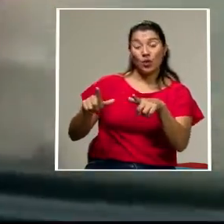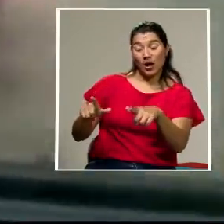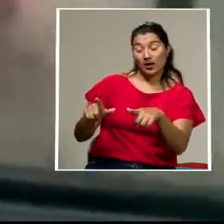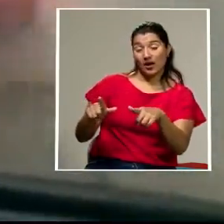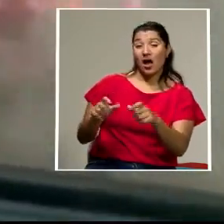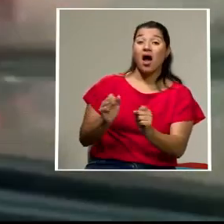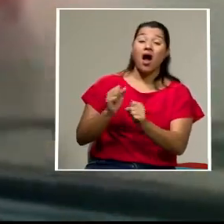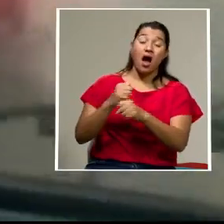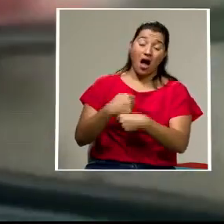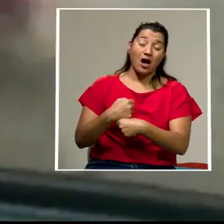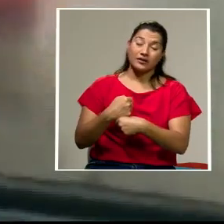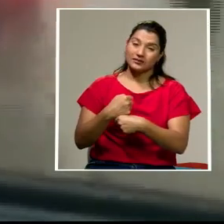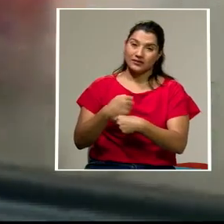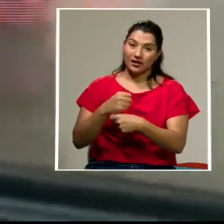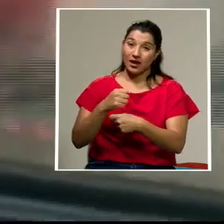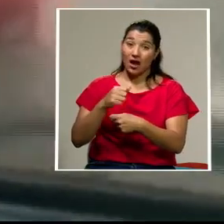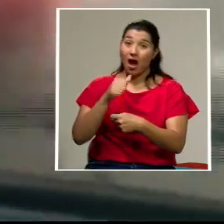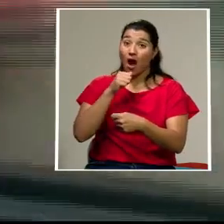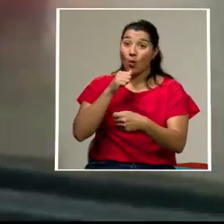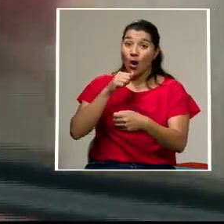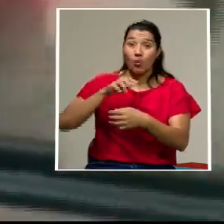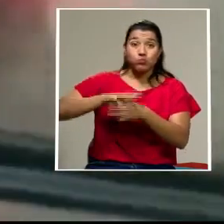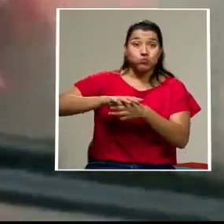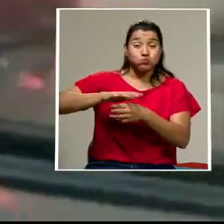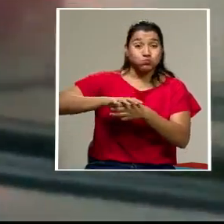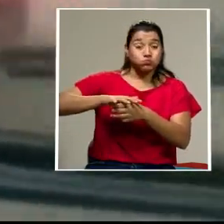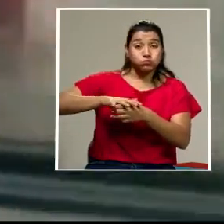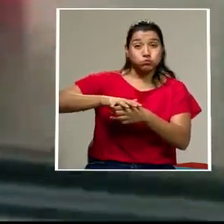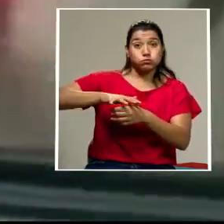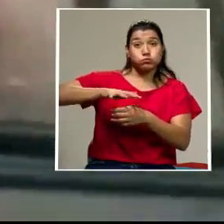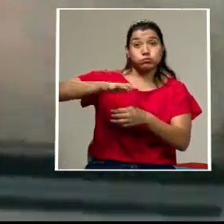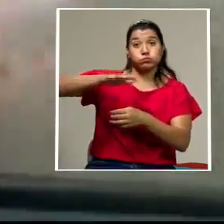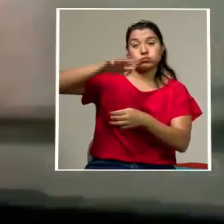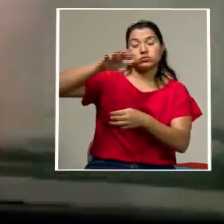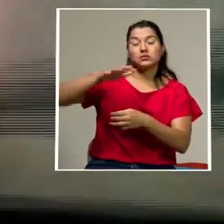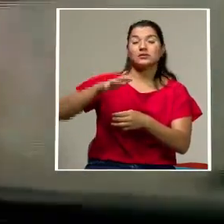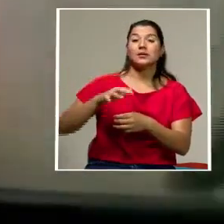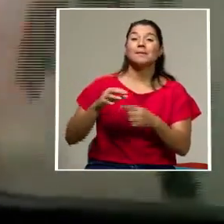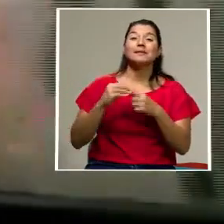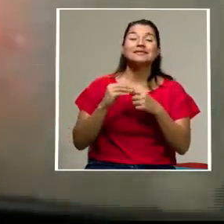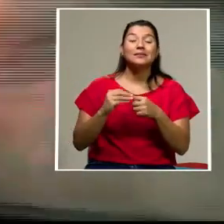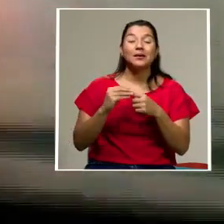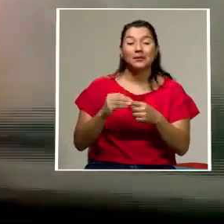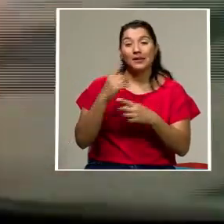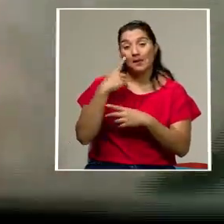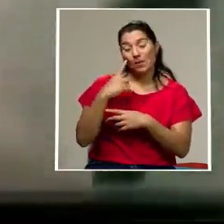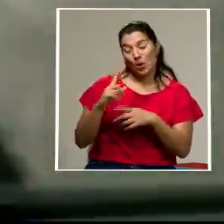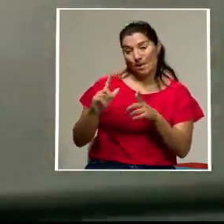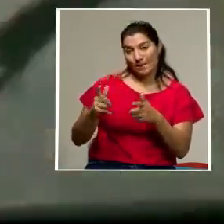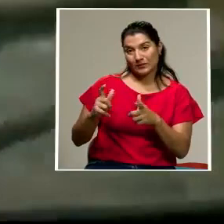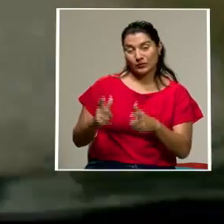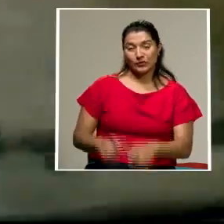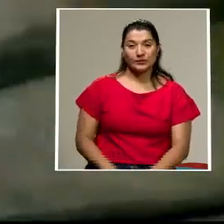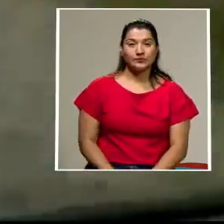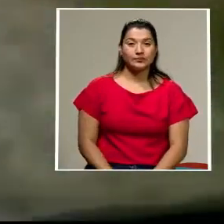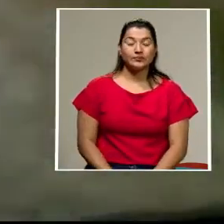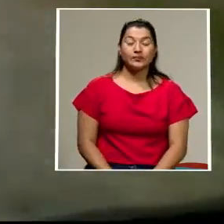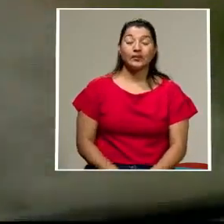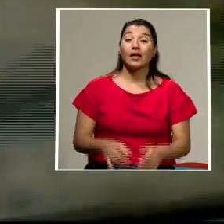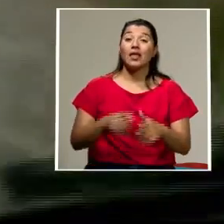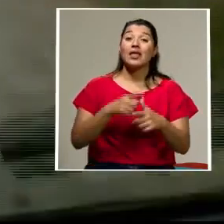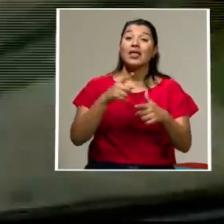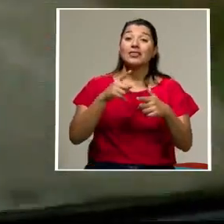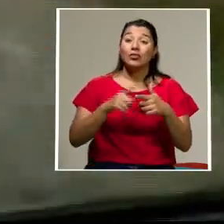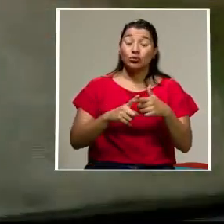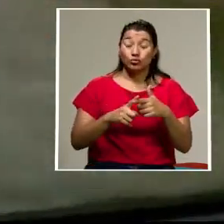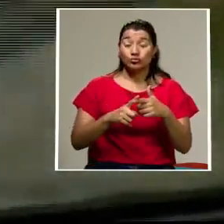que el sistema, tras de que es antiguo, todavía sea mayormente afectado, principalmente por el tema de basura. Entonces la